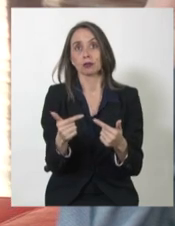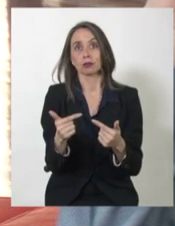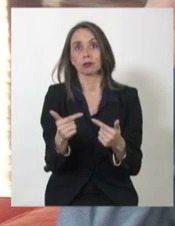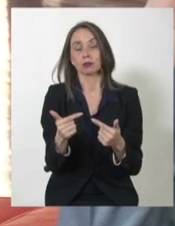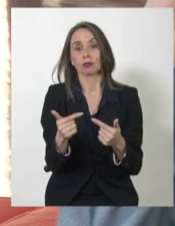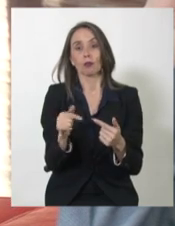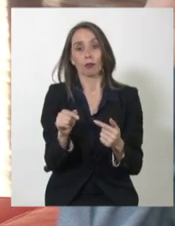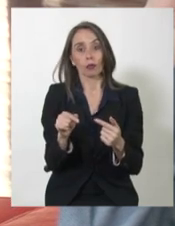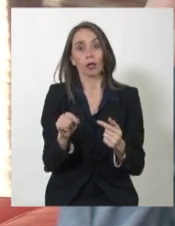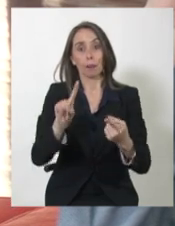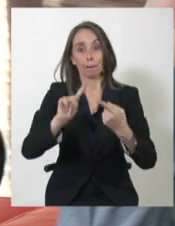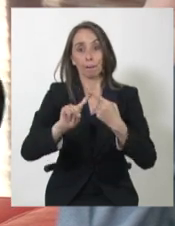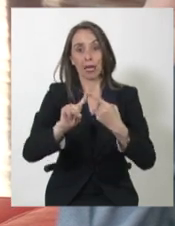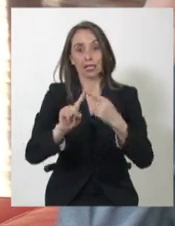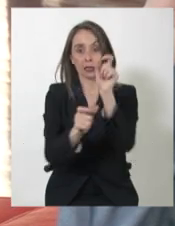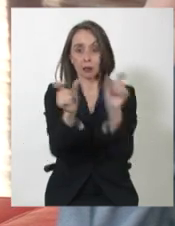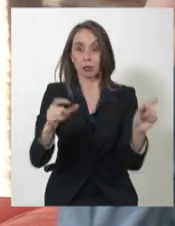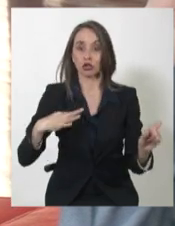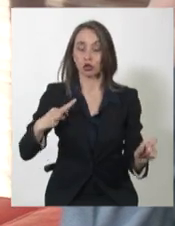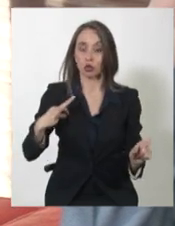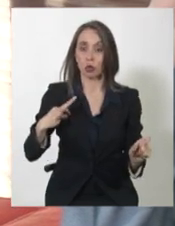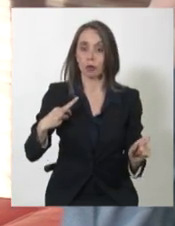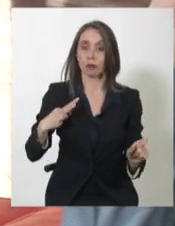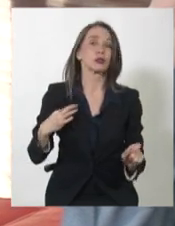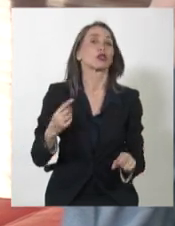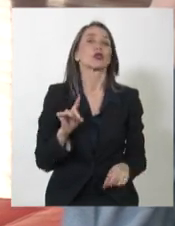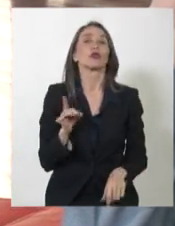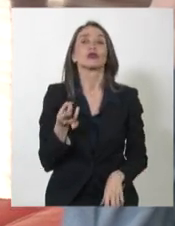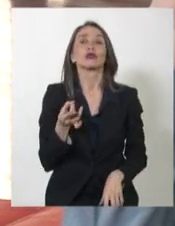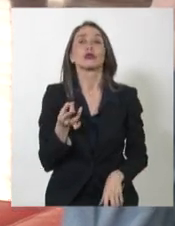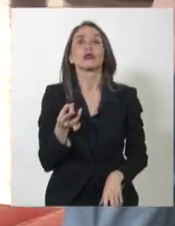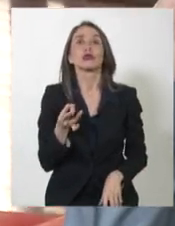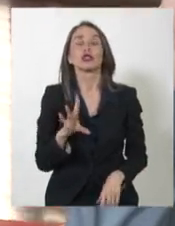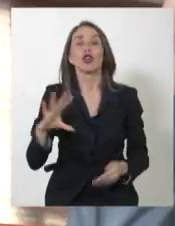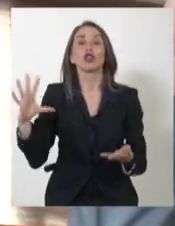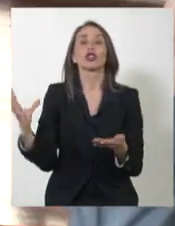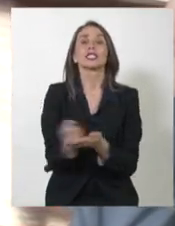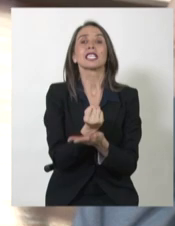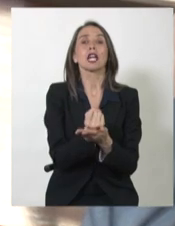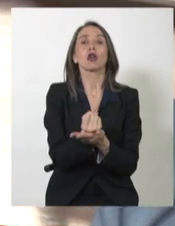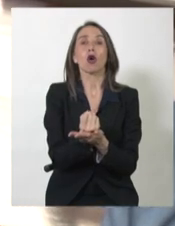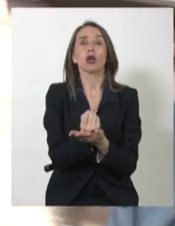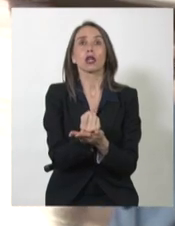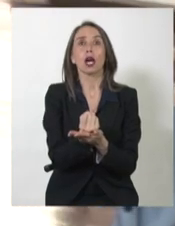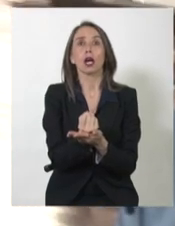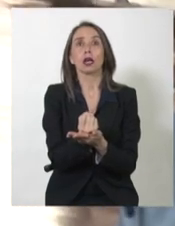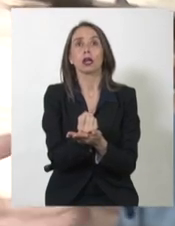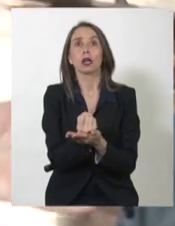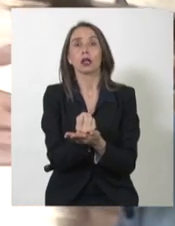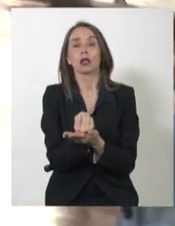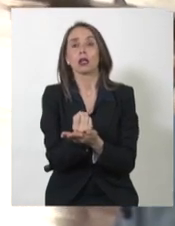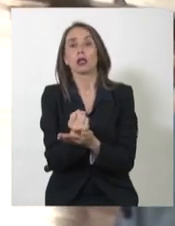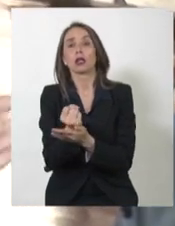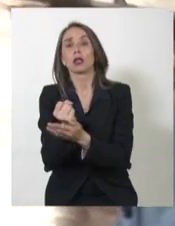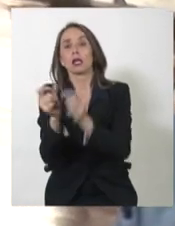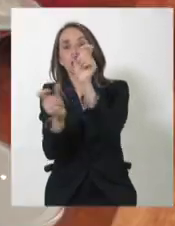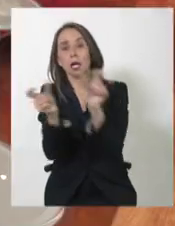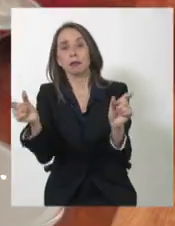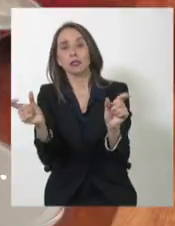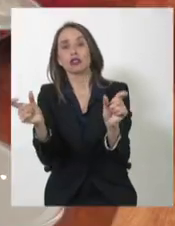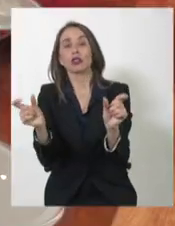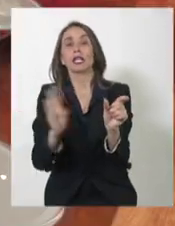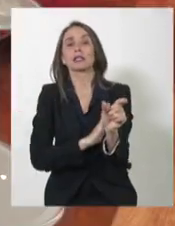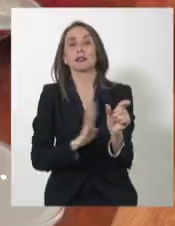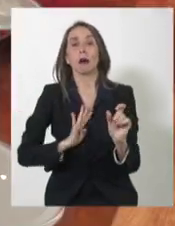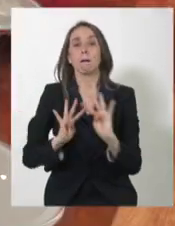de que esta participación ciudadana no supone solamente que se logre y se haga efectiva por los que finalmente integren la